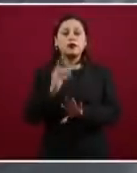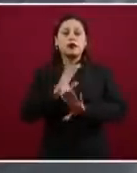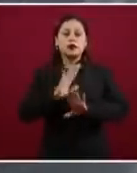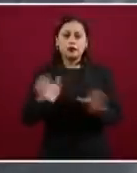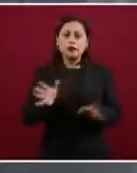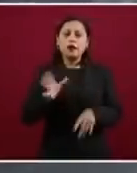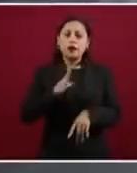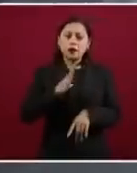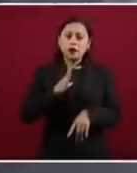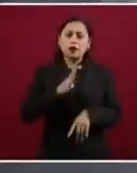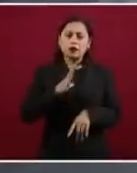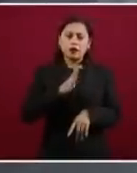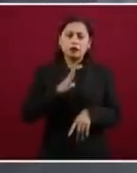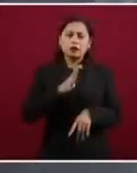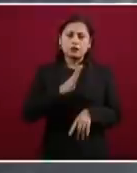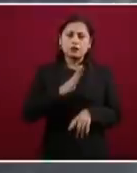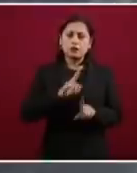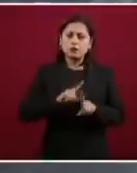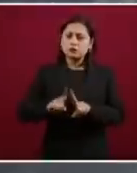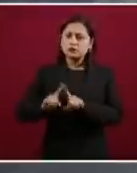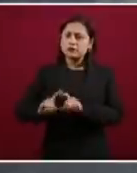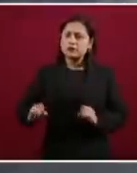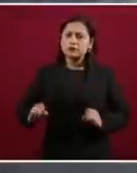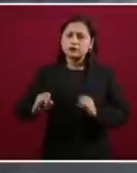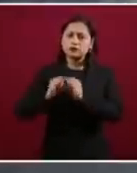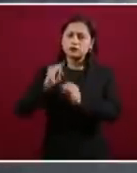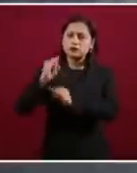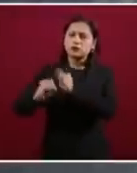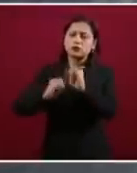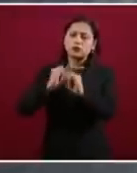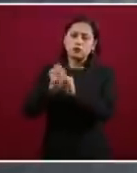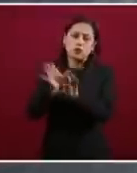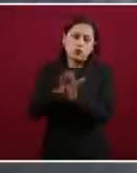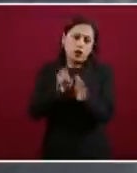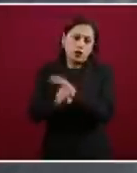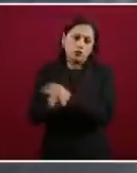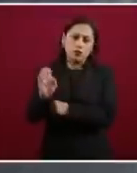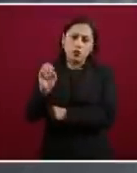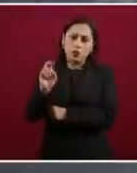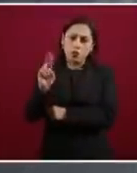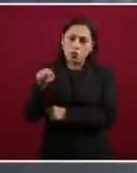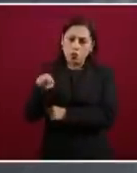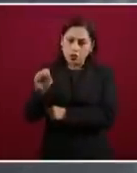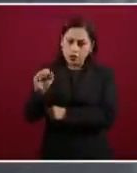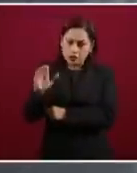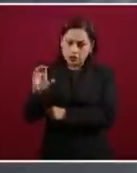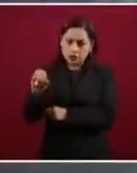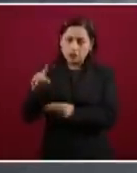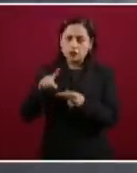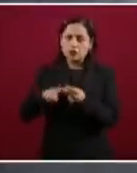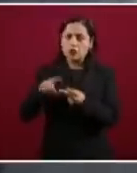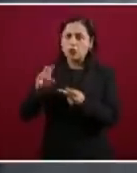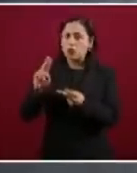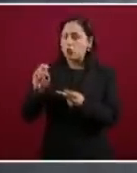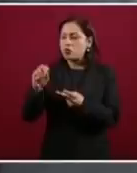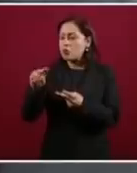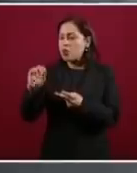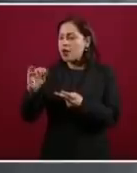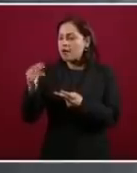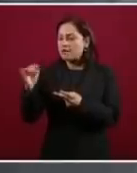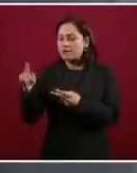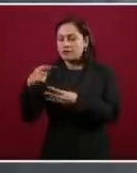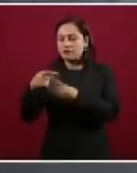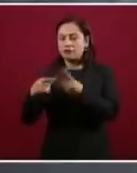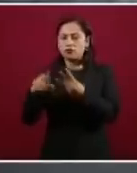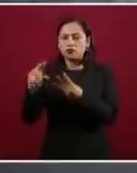acompañamiento de instituciones internacionales como la UNESCO, la UNOPS y ONU Habitat, que nos garantiza que